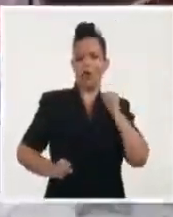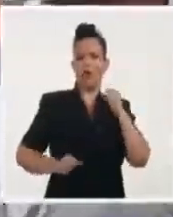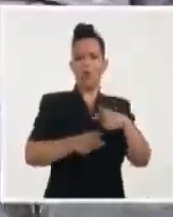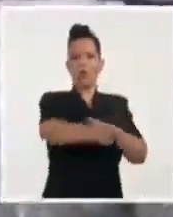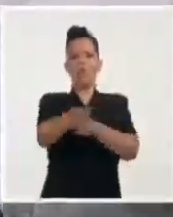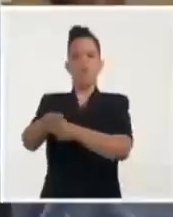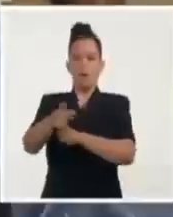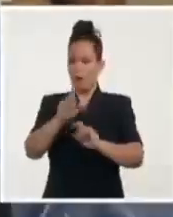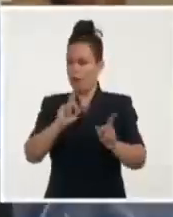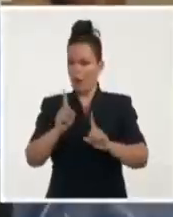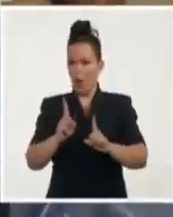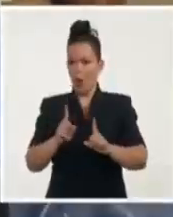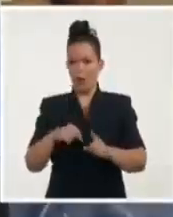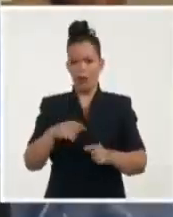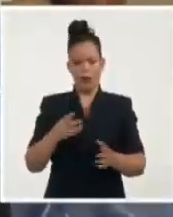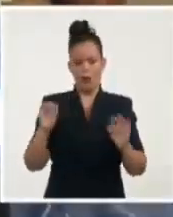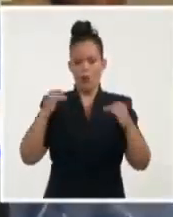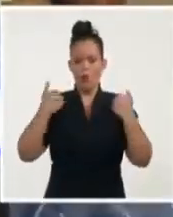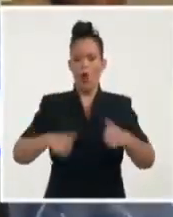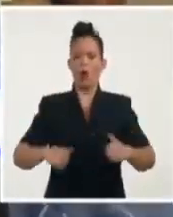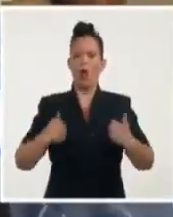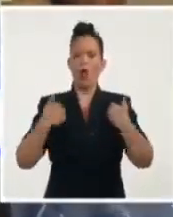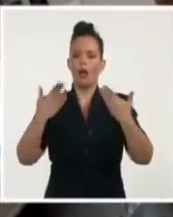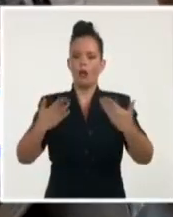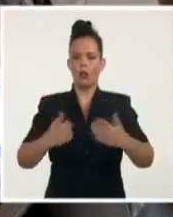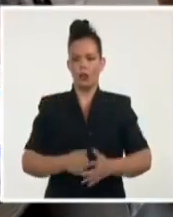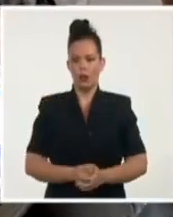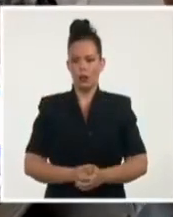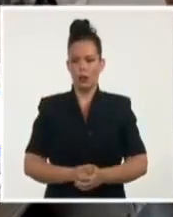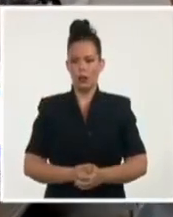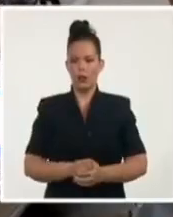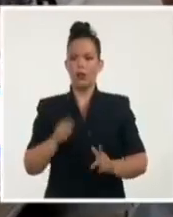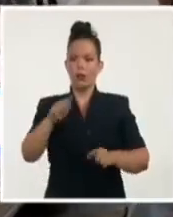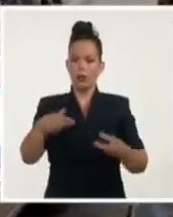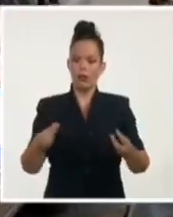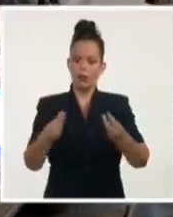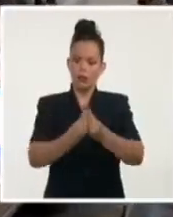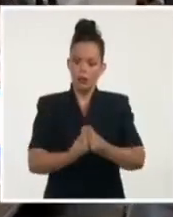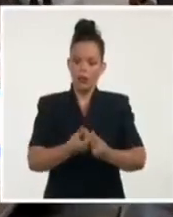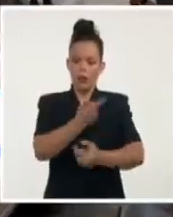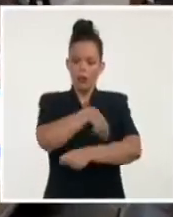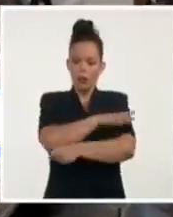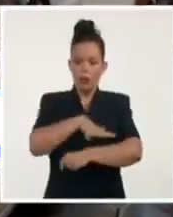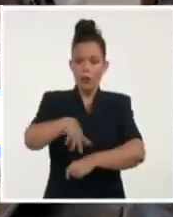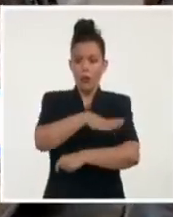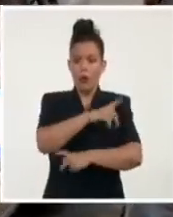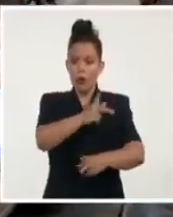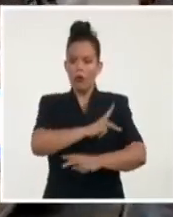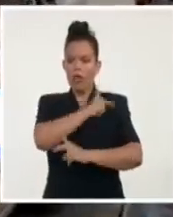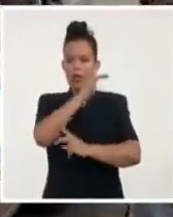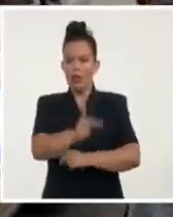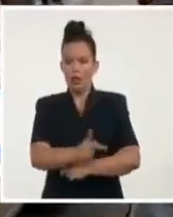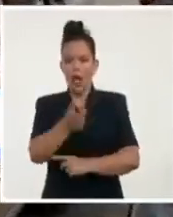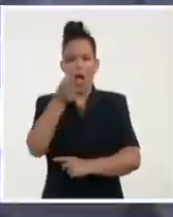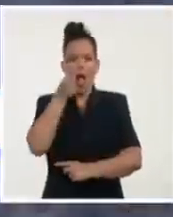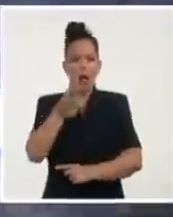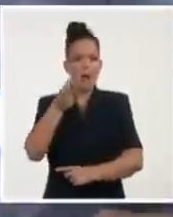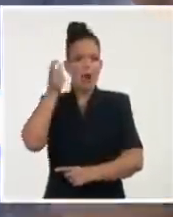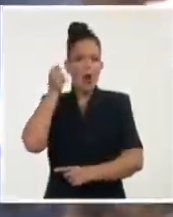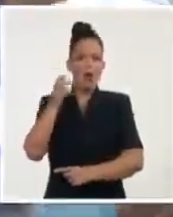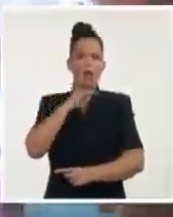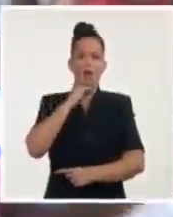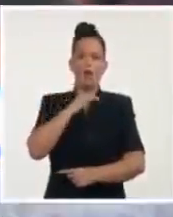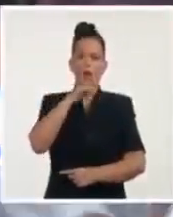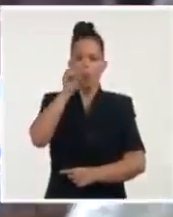y de que muchos fueron agredidos por elementos antisociales violentos, el coraje de mujeres y hombres del orden público se multiplicó,